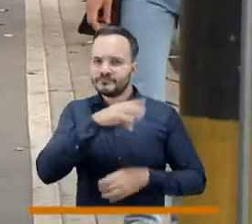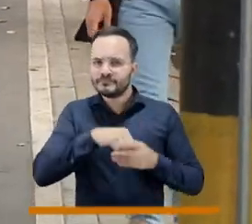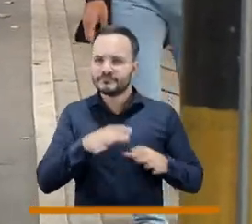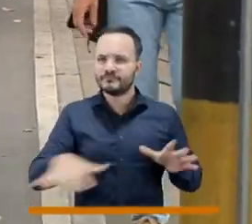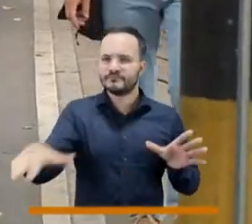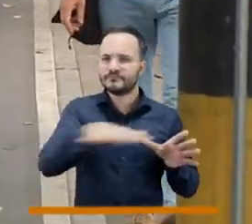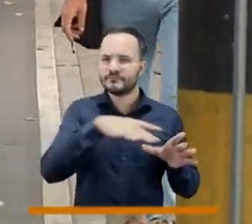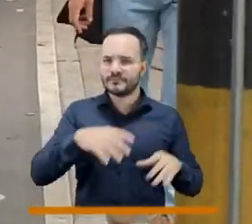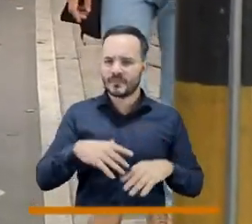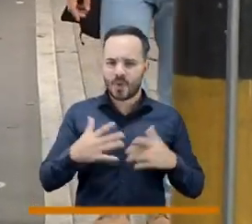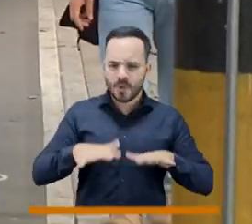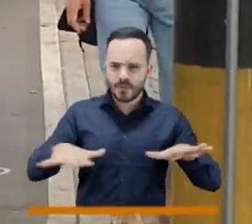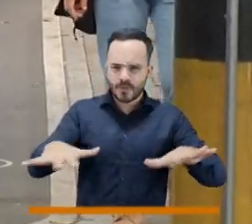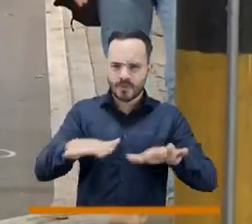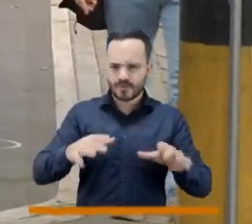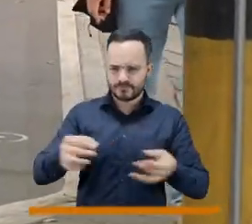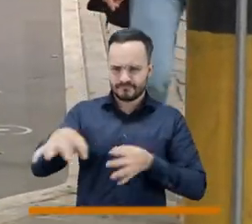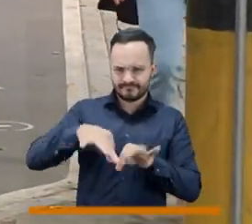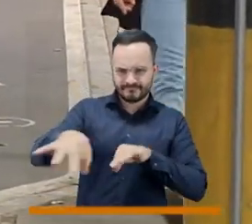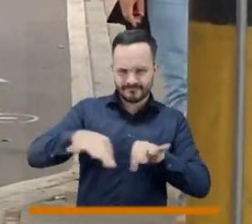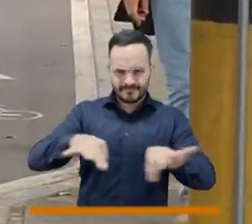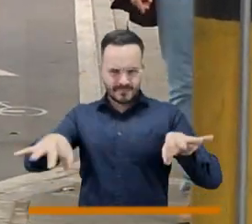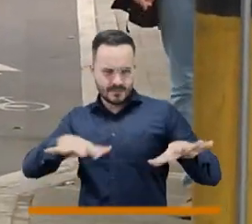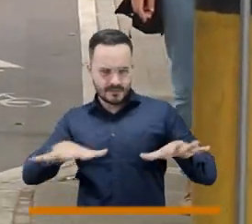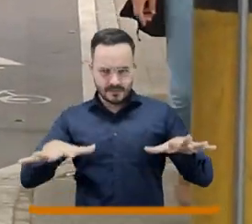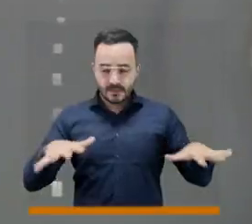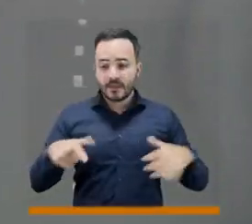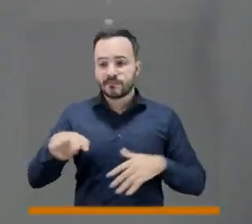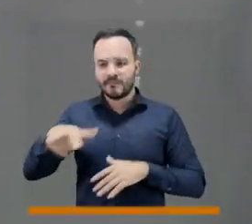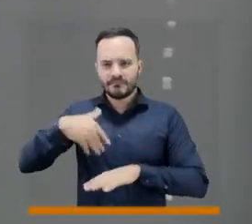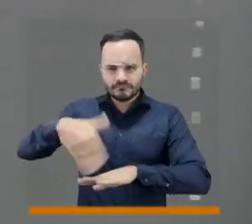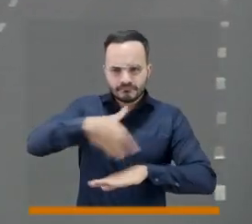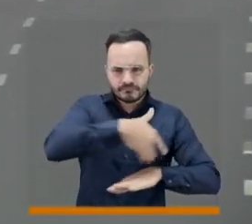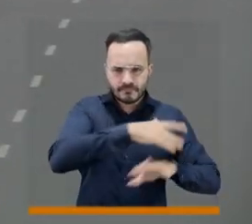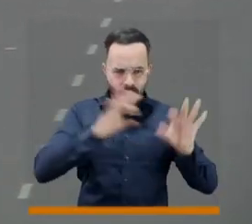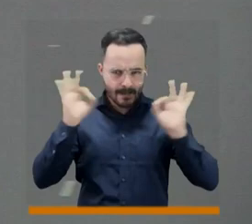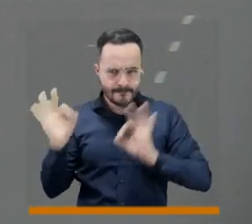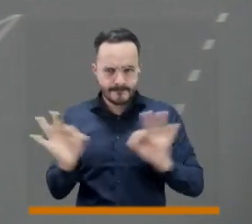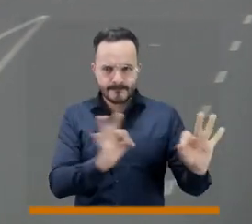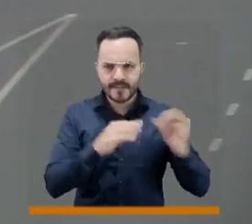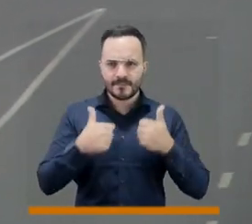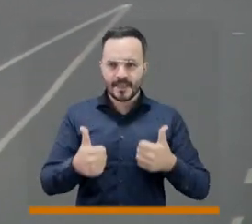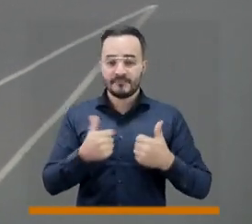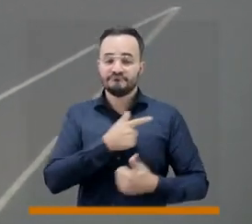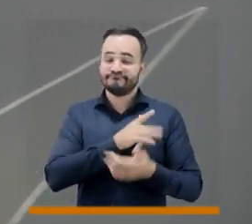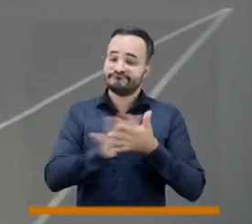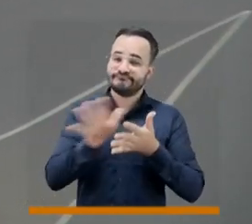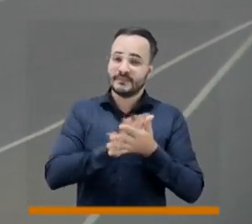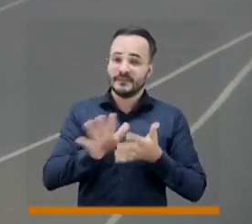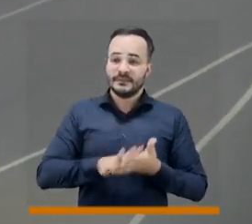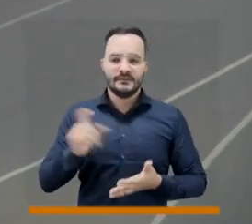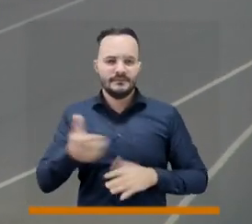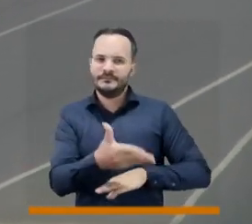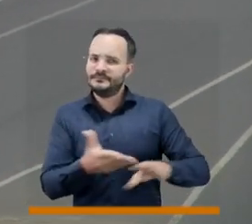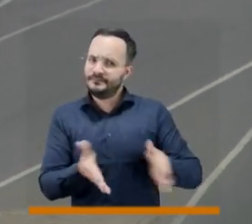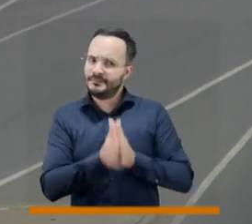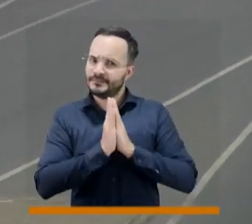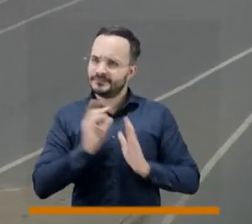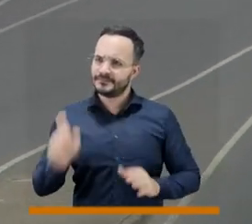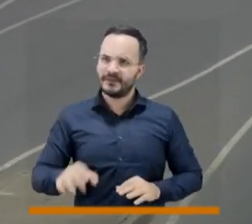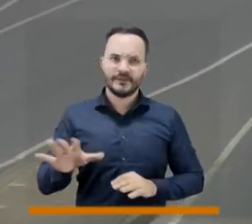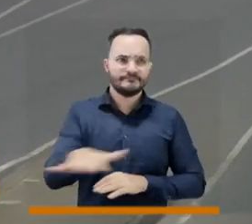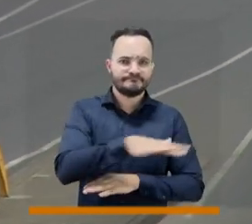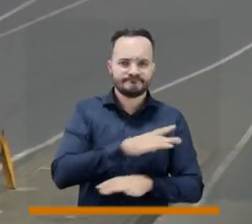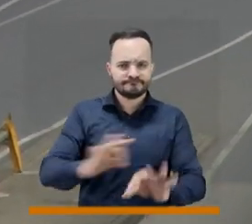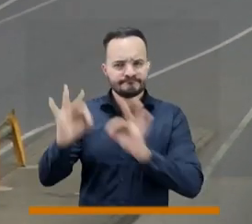infraestructura, su estado y mantenimiento, marcación correcta y que las nuevas construcciones sean técnicamente diseñadas,